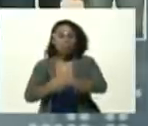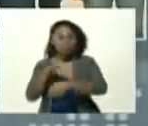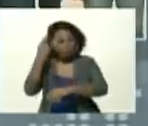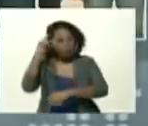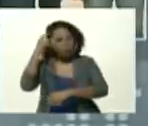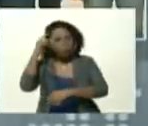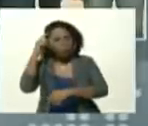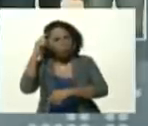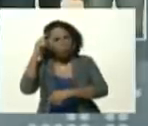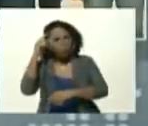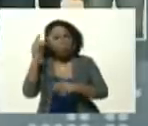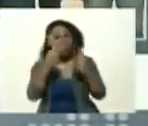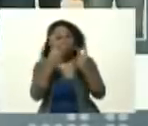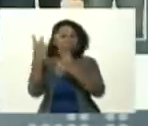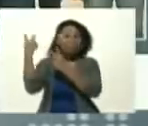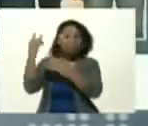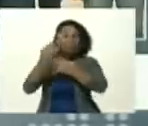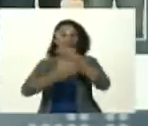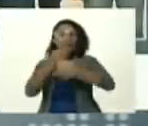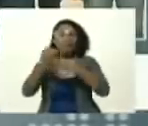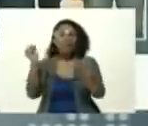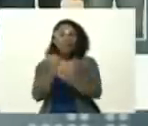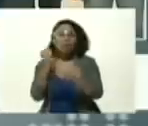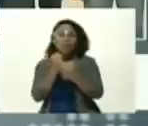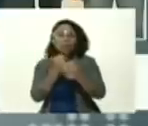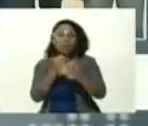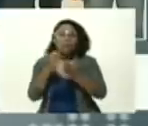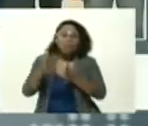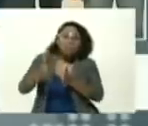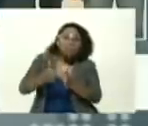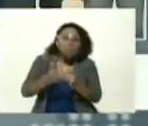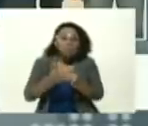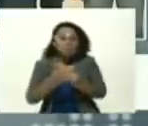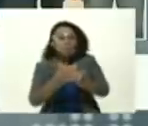Y fíjense, se hicieron las obras, se canalizaron